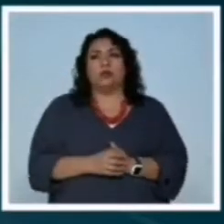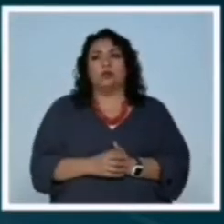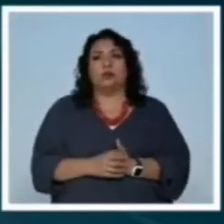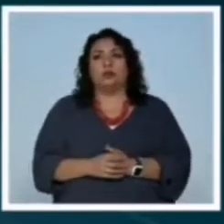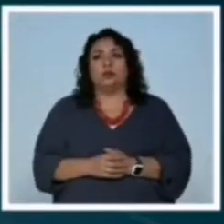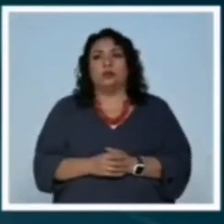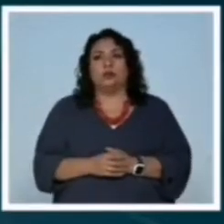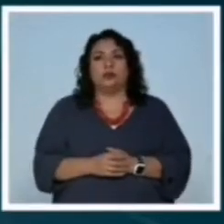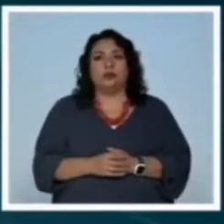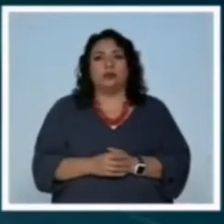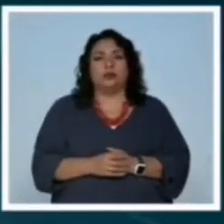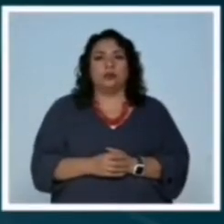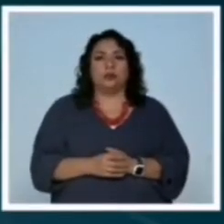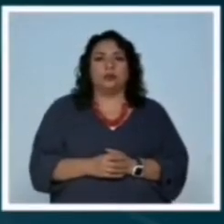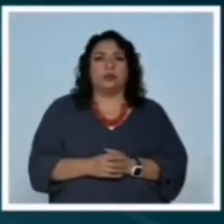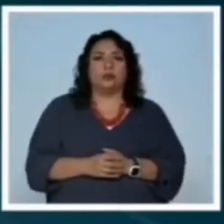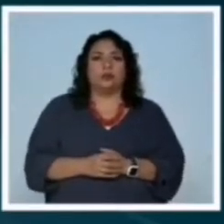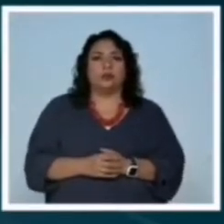e